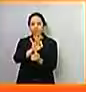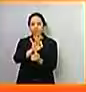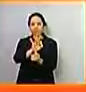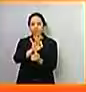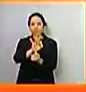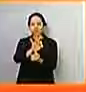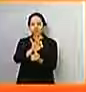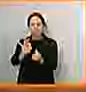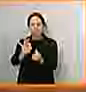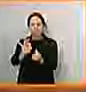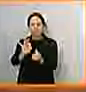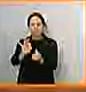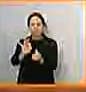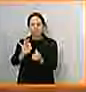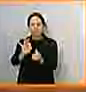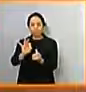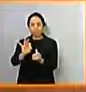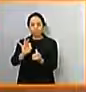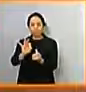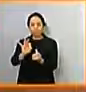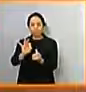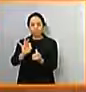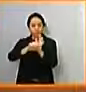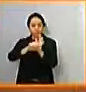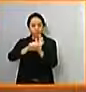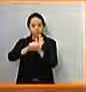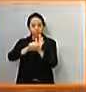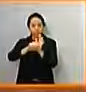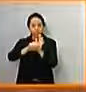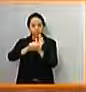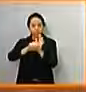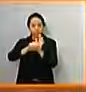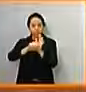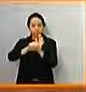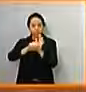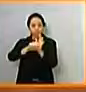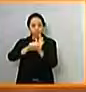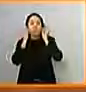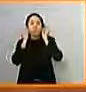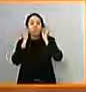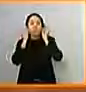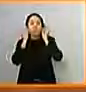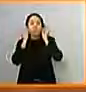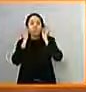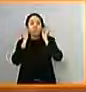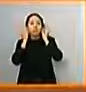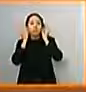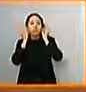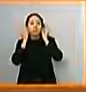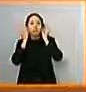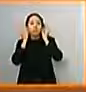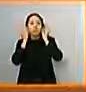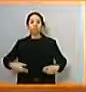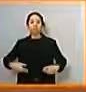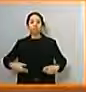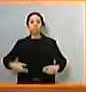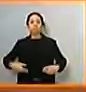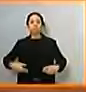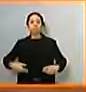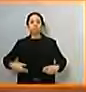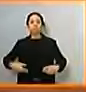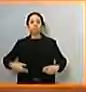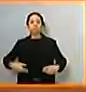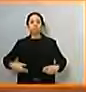9. Número ganador del diario 99 con su símbolo de sueños aretes. En el cuadro del cuerpo representado por la cadera